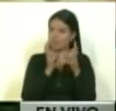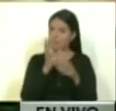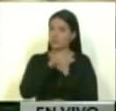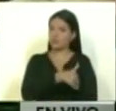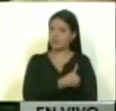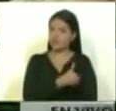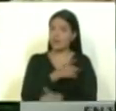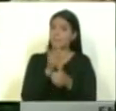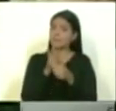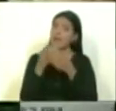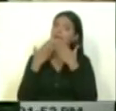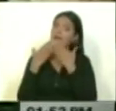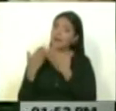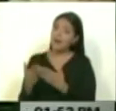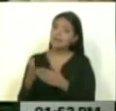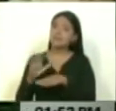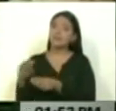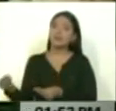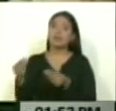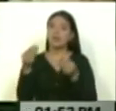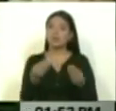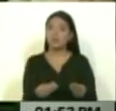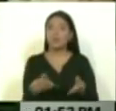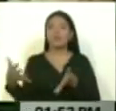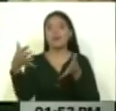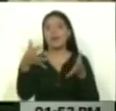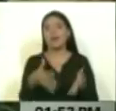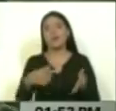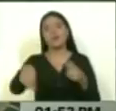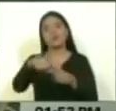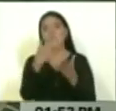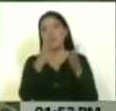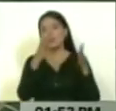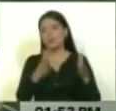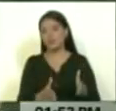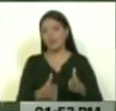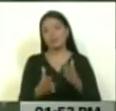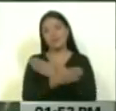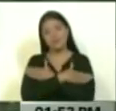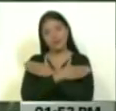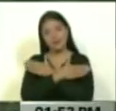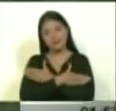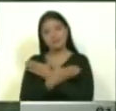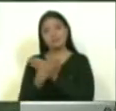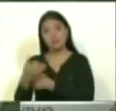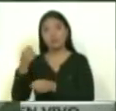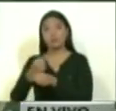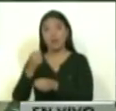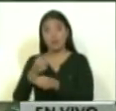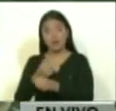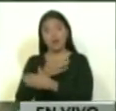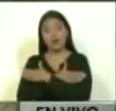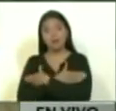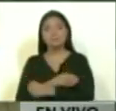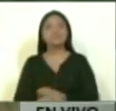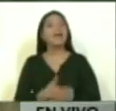por el regalo que le dio a los estudiantes universitarios en su día. Maravilloso, lo felicito. Gracias por